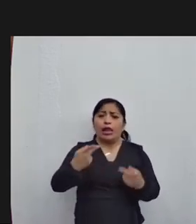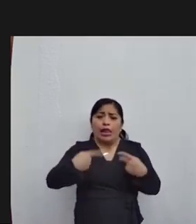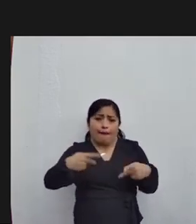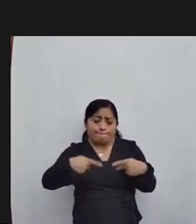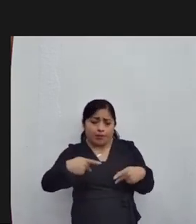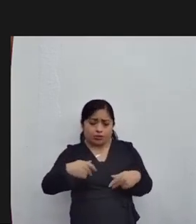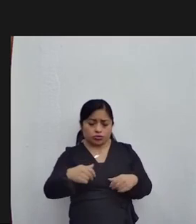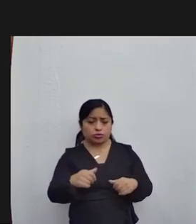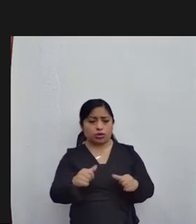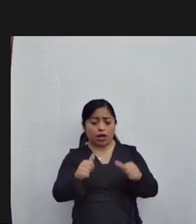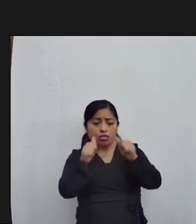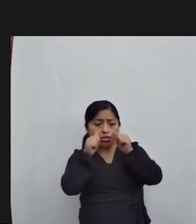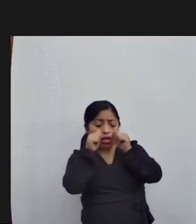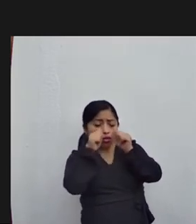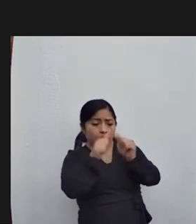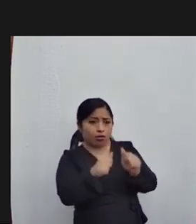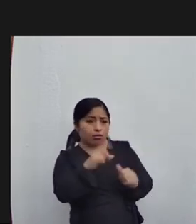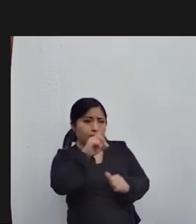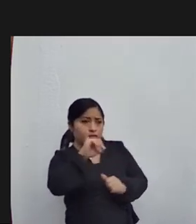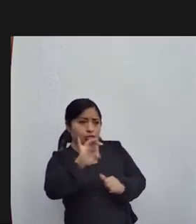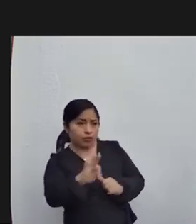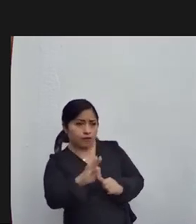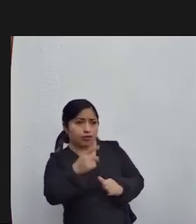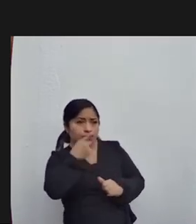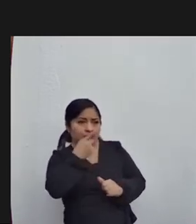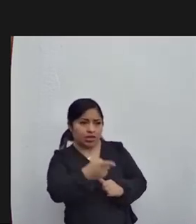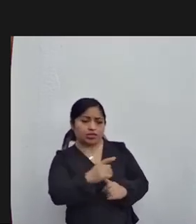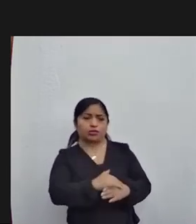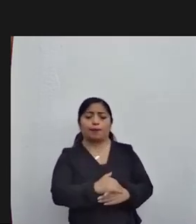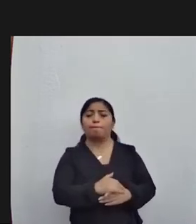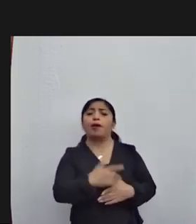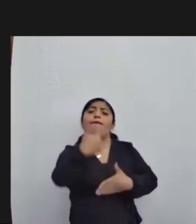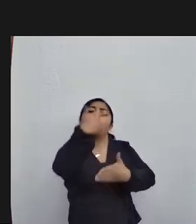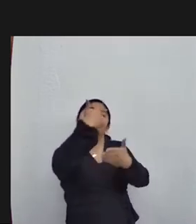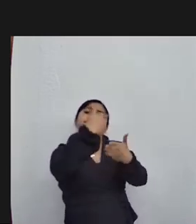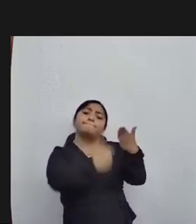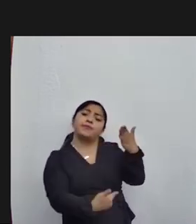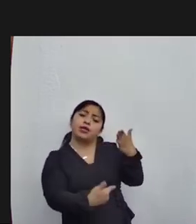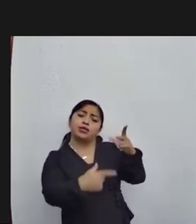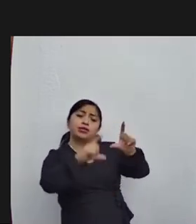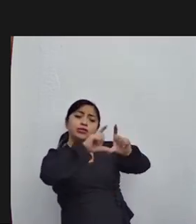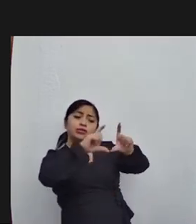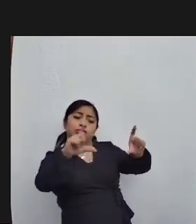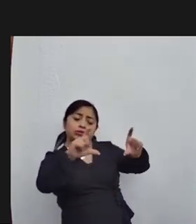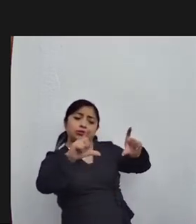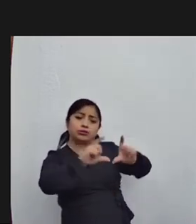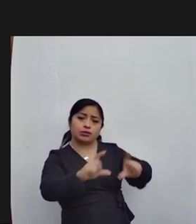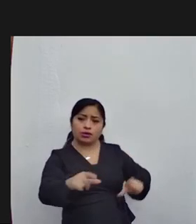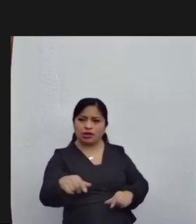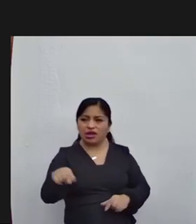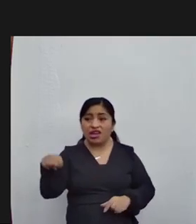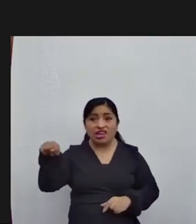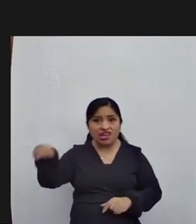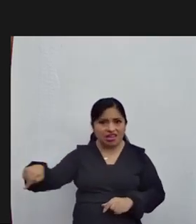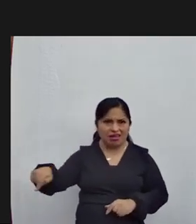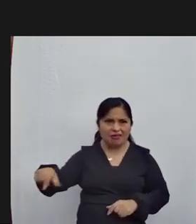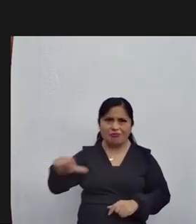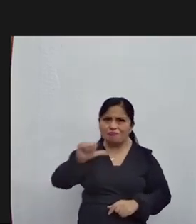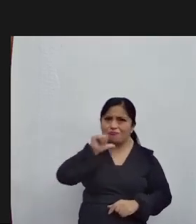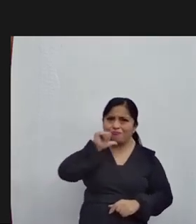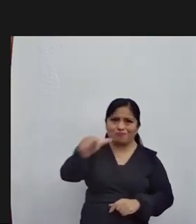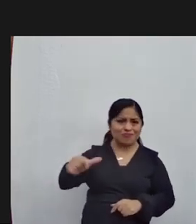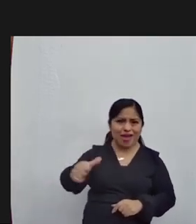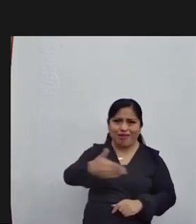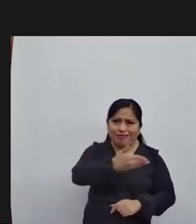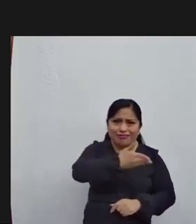te atiende en el DIF te pide requisitos que ellos no están capacitados para dar. Te solicitan